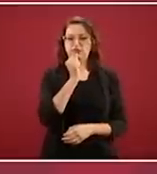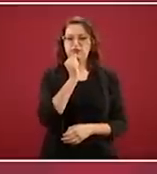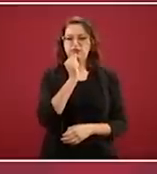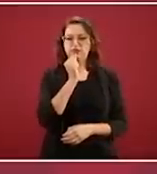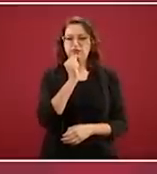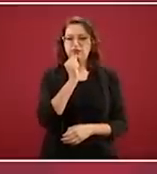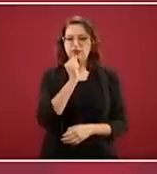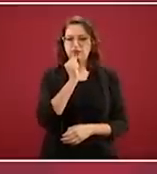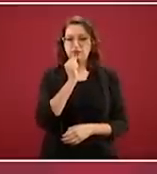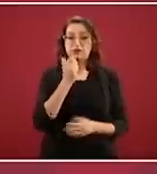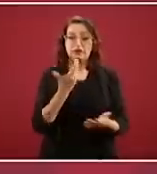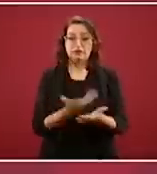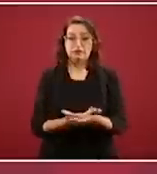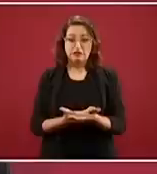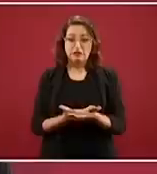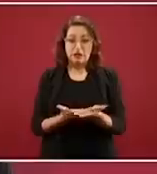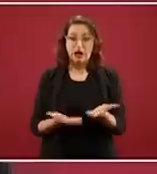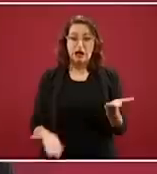como ahora.